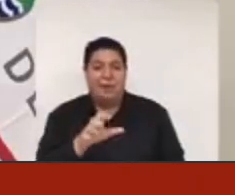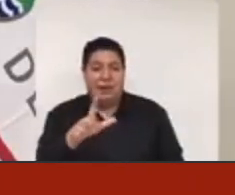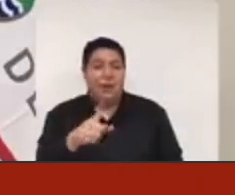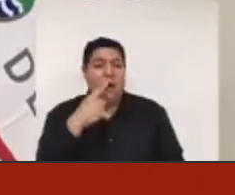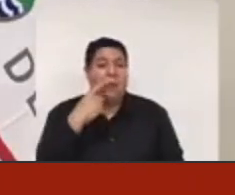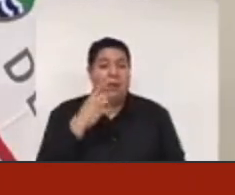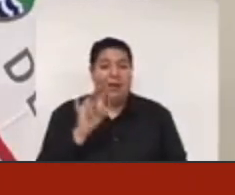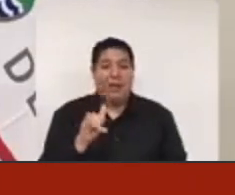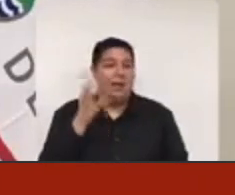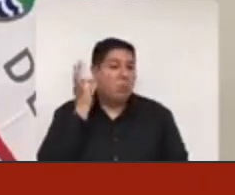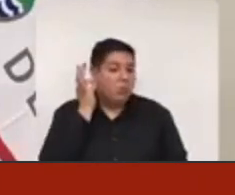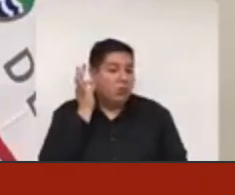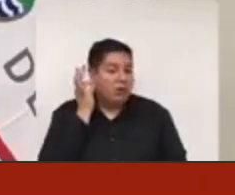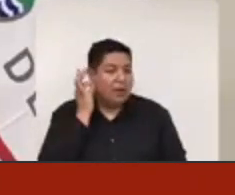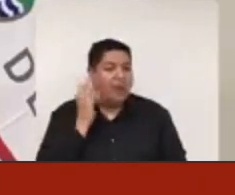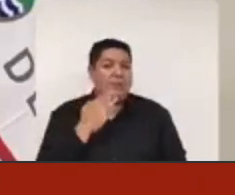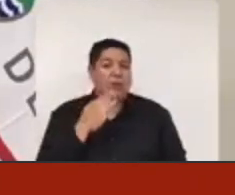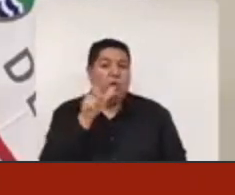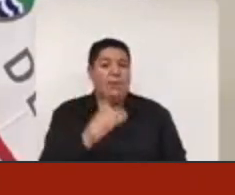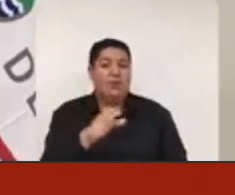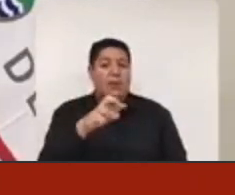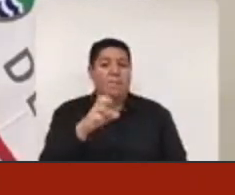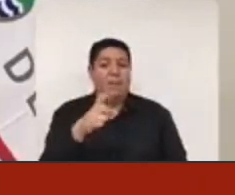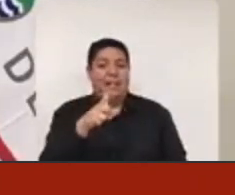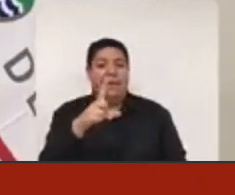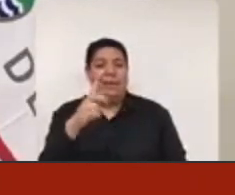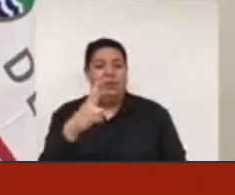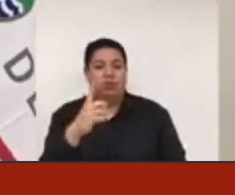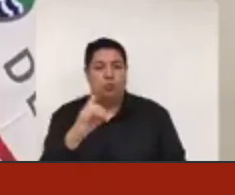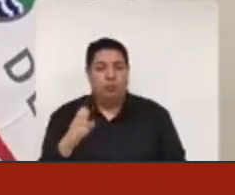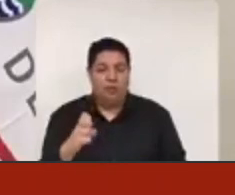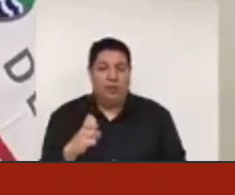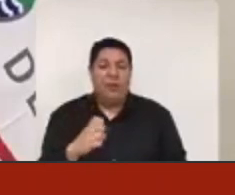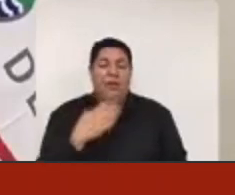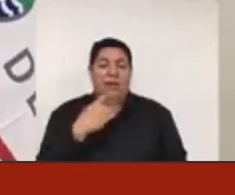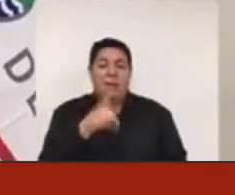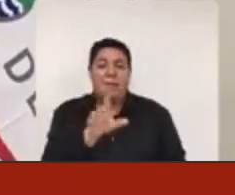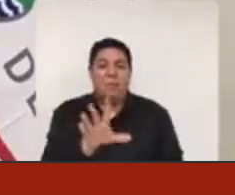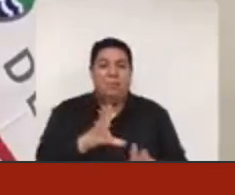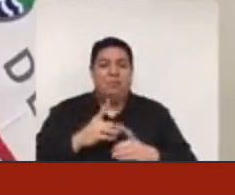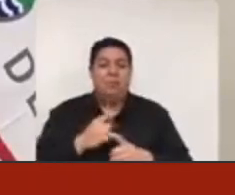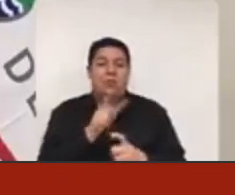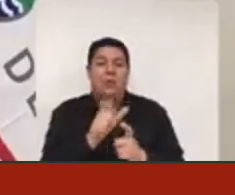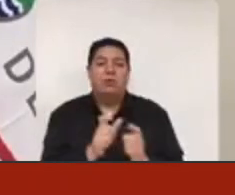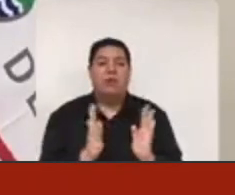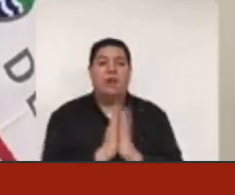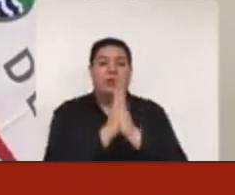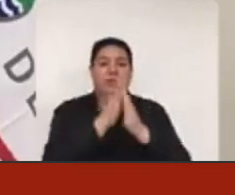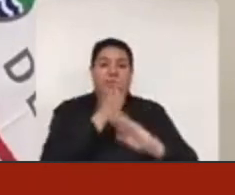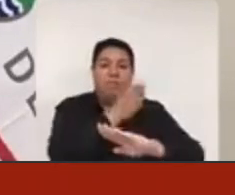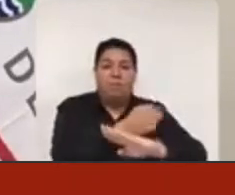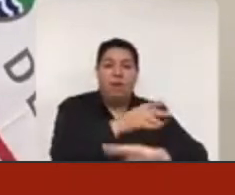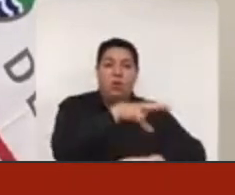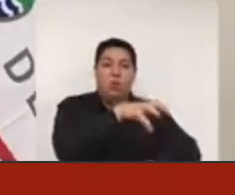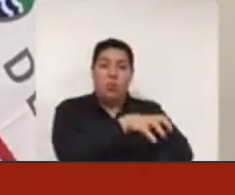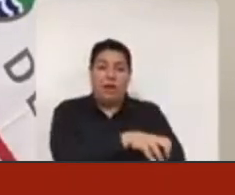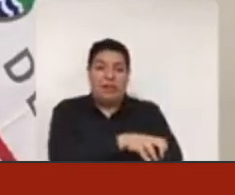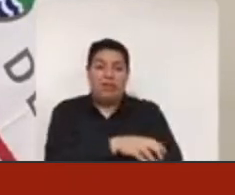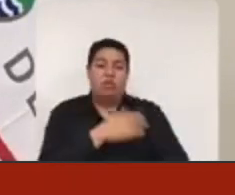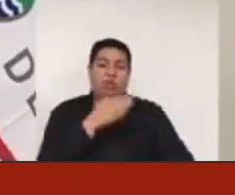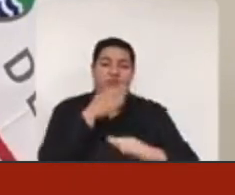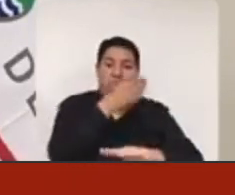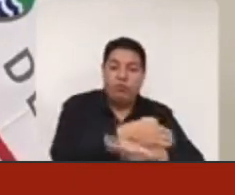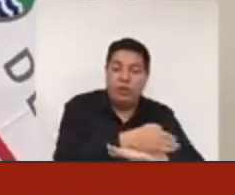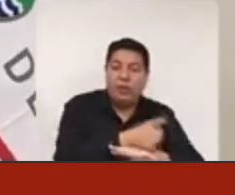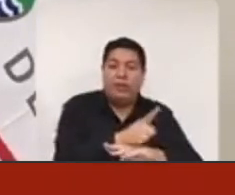también de la comuna de pelluhue estos tres últimos casos se contagiaron en un culto en alguna región que fueron y